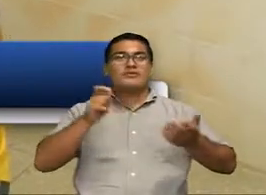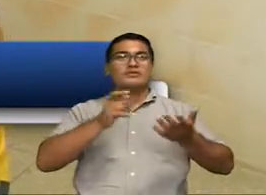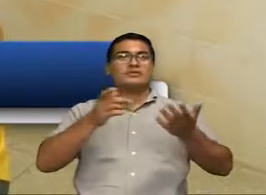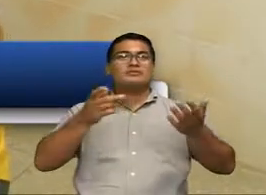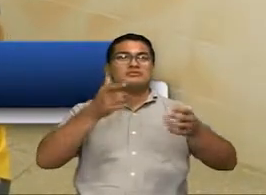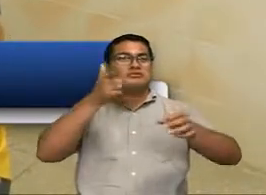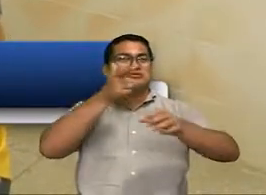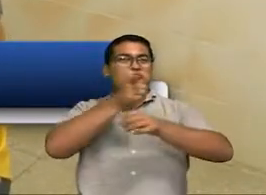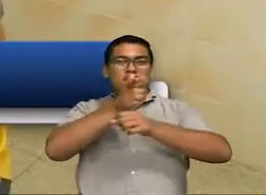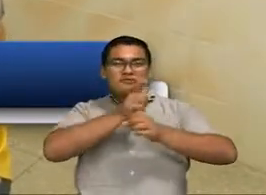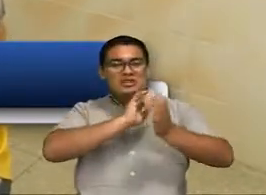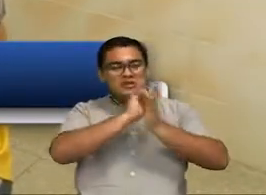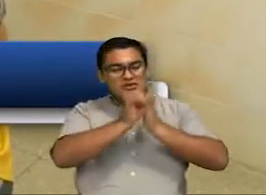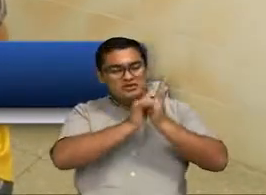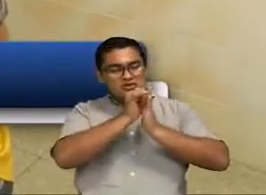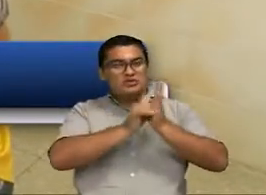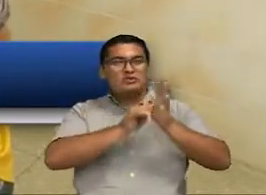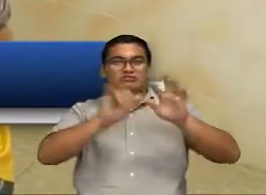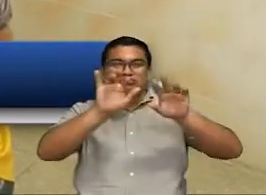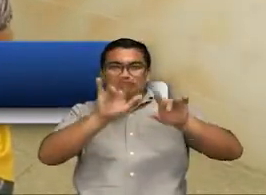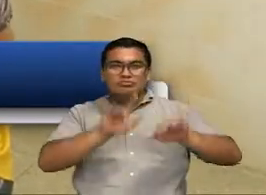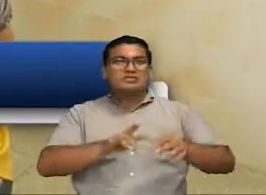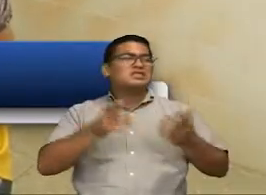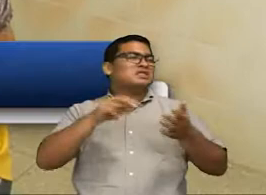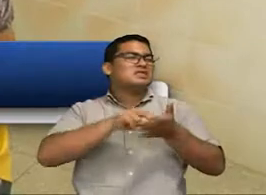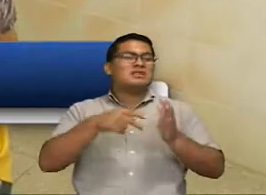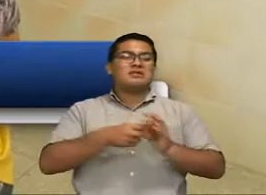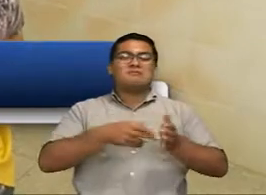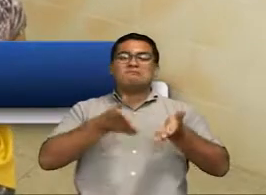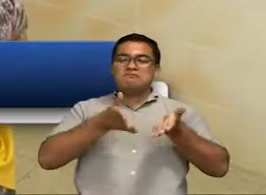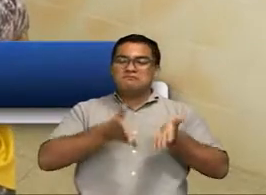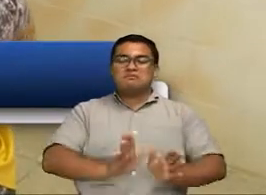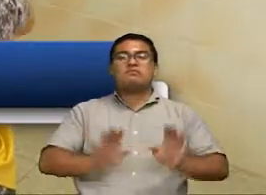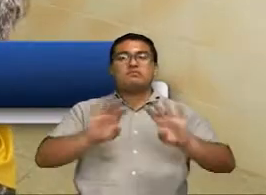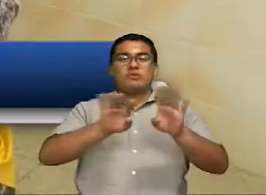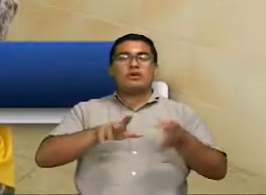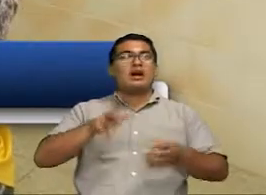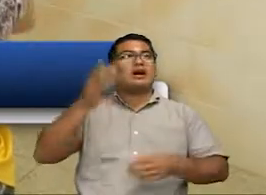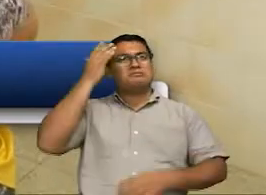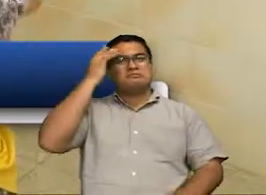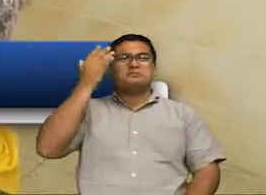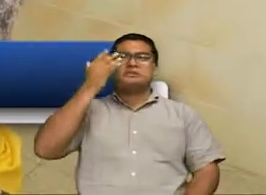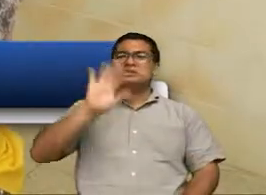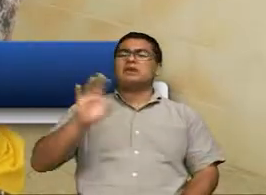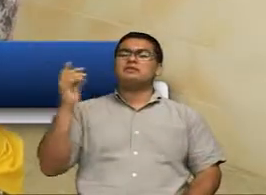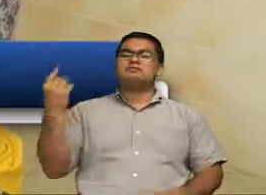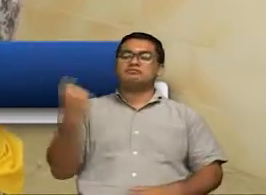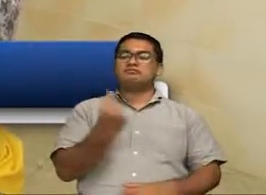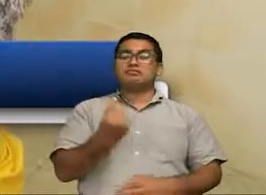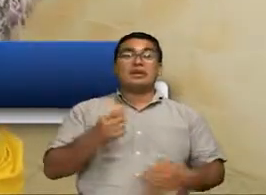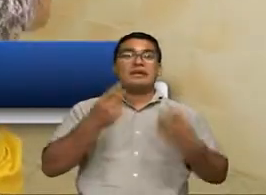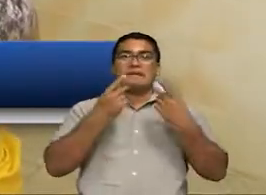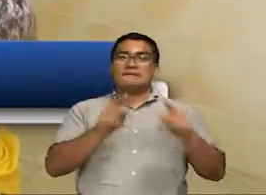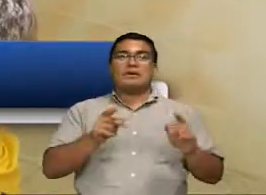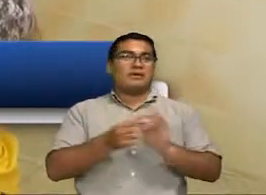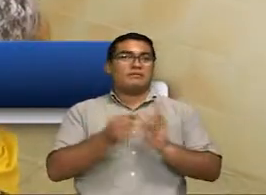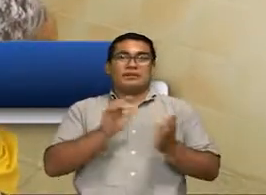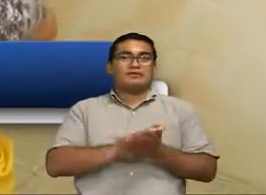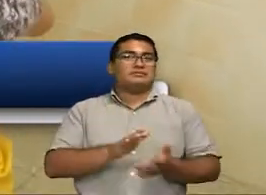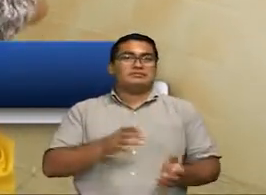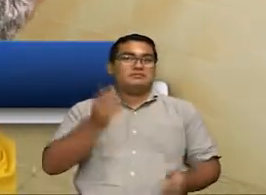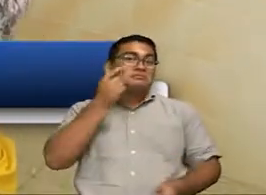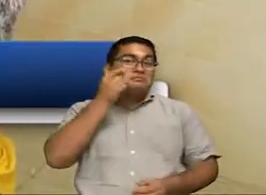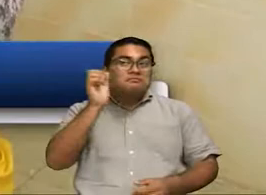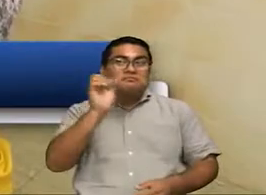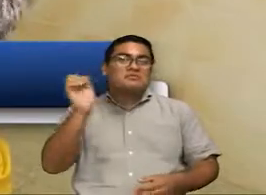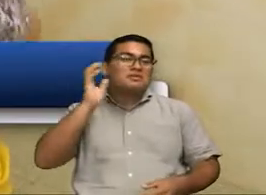miran en internet lo que es un parto, claro. Y ya vienen mucho mejor preparadas, no así el marido. Algunos maridos